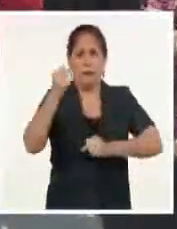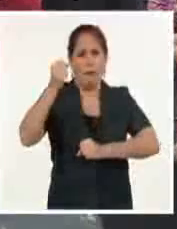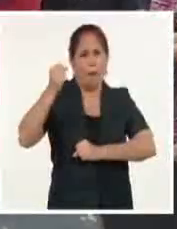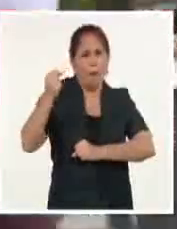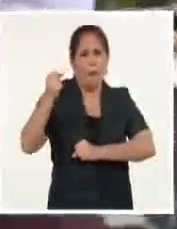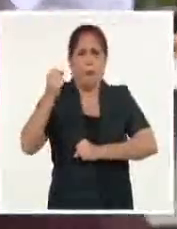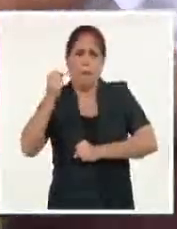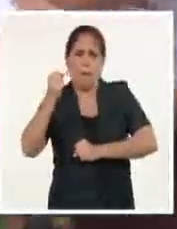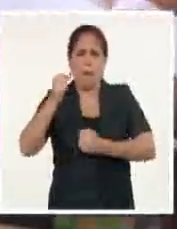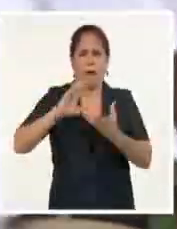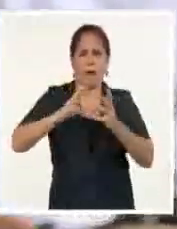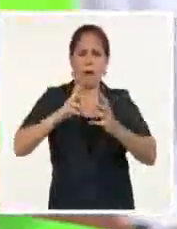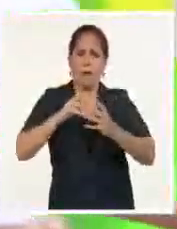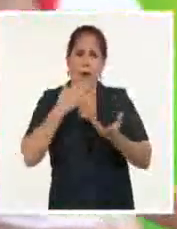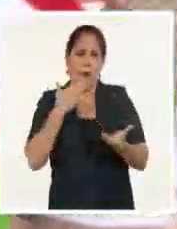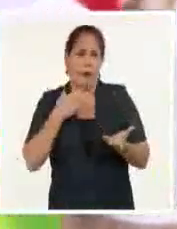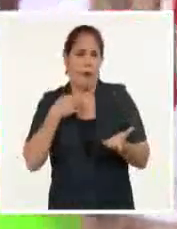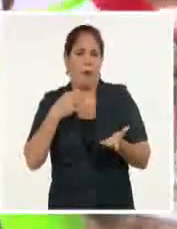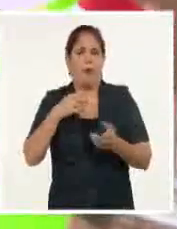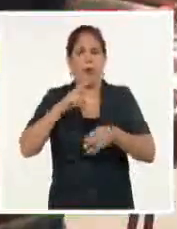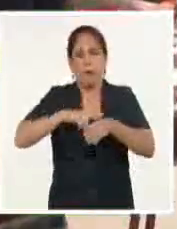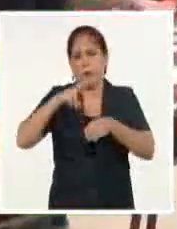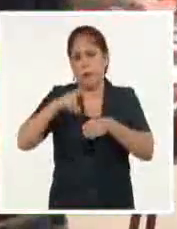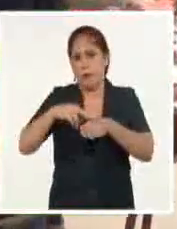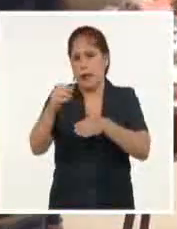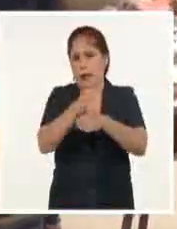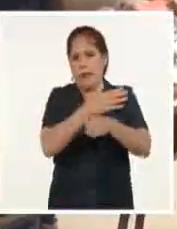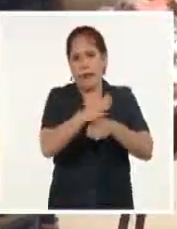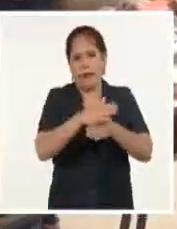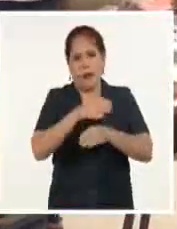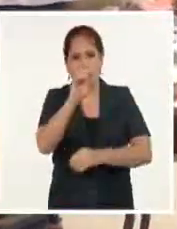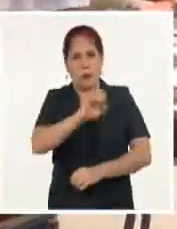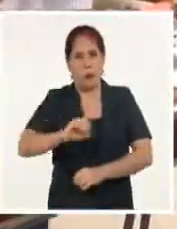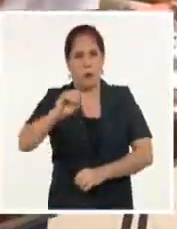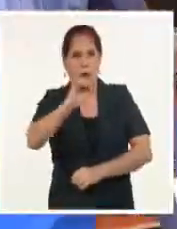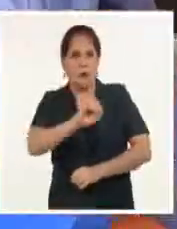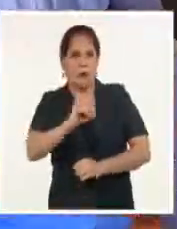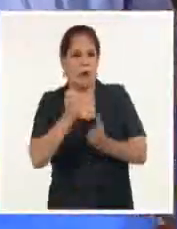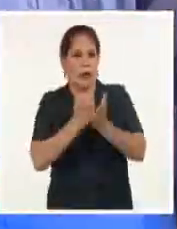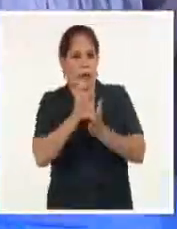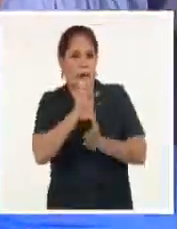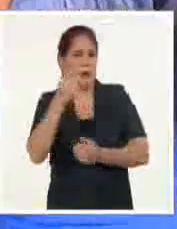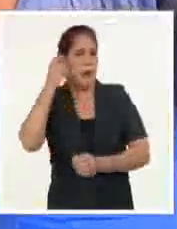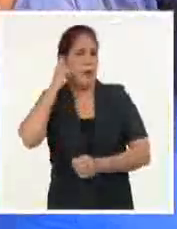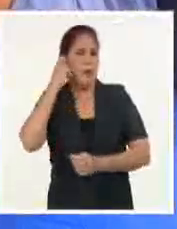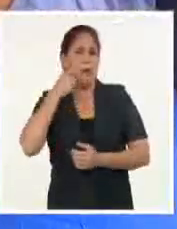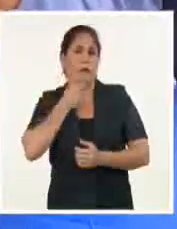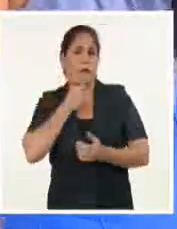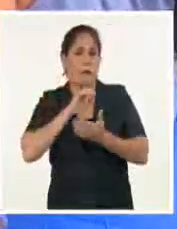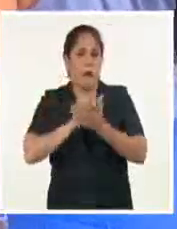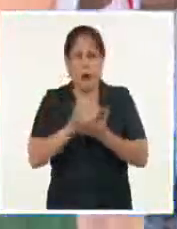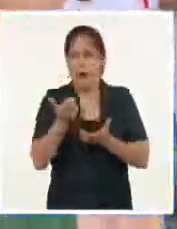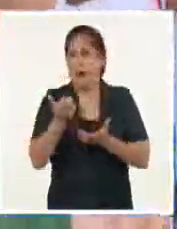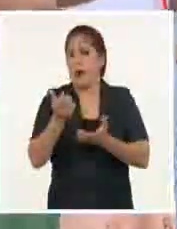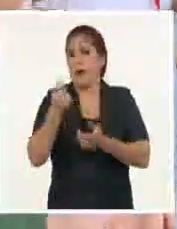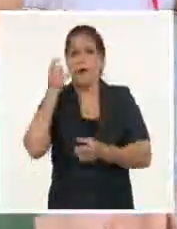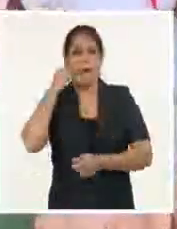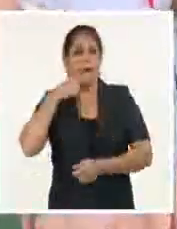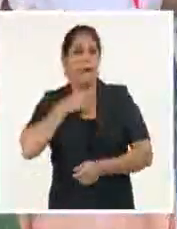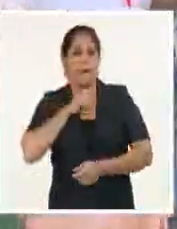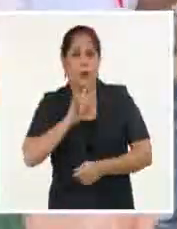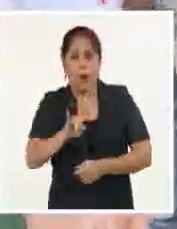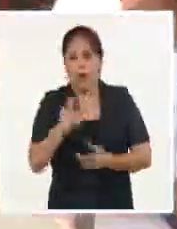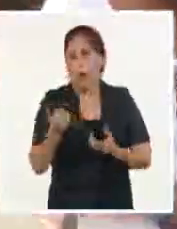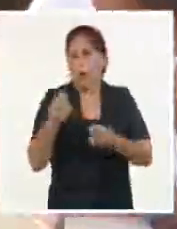esta comunidad a través de representantes de las diversas organizaciones estudiantiles, proyectos universitarios,